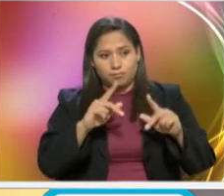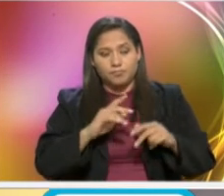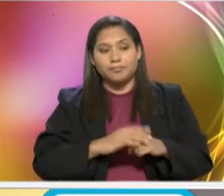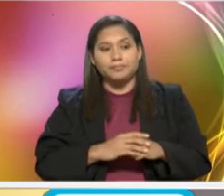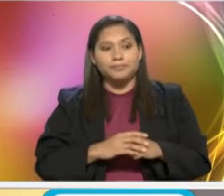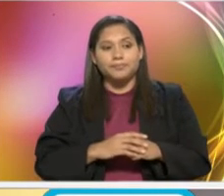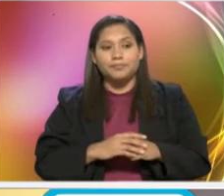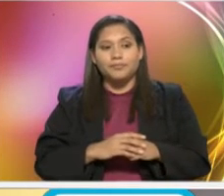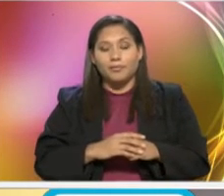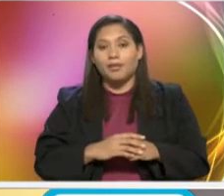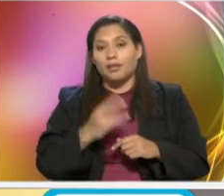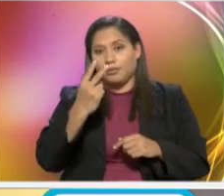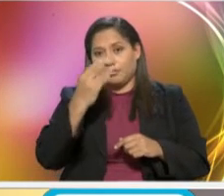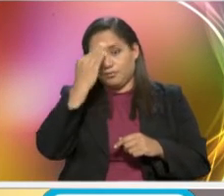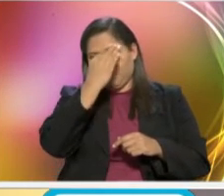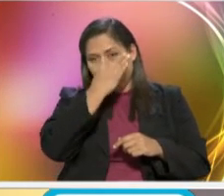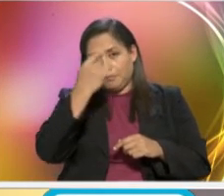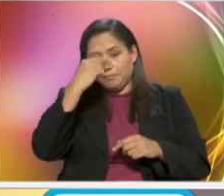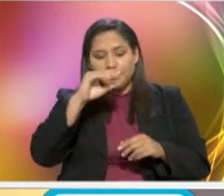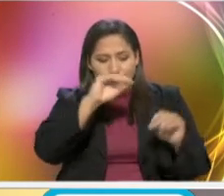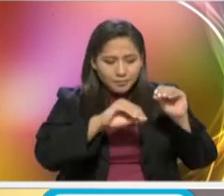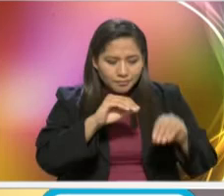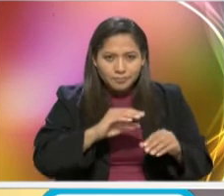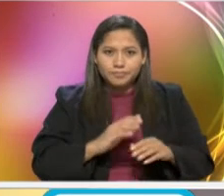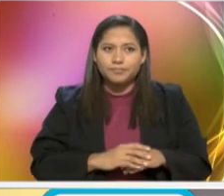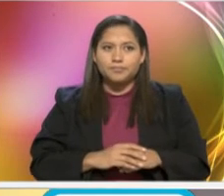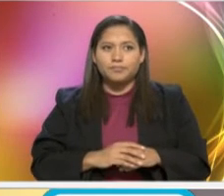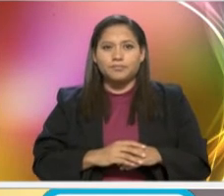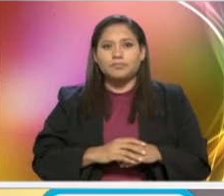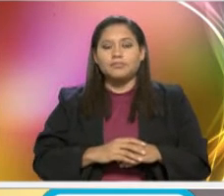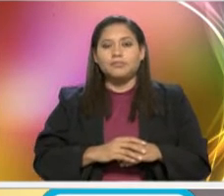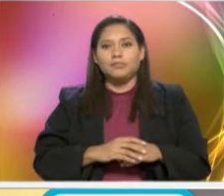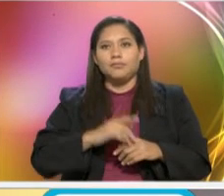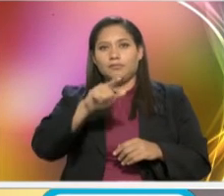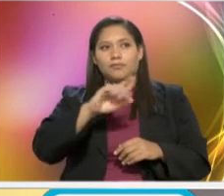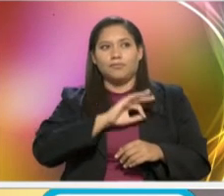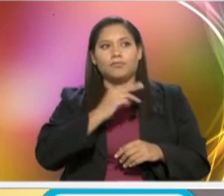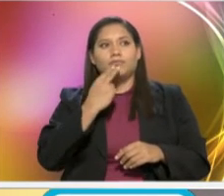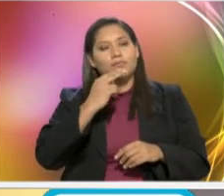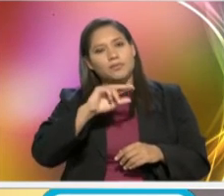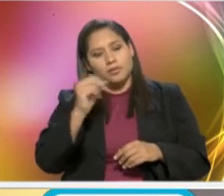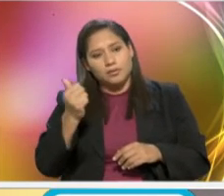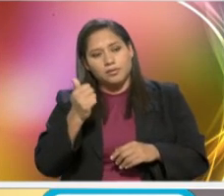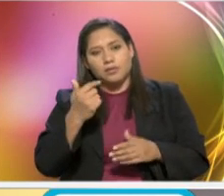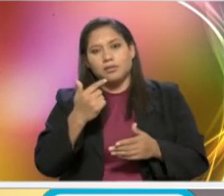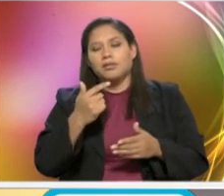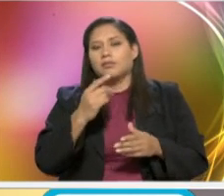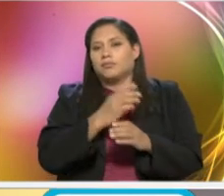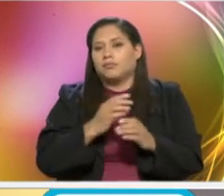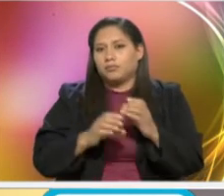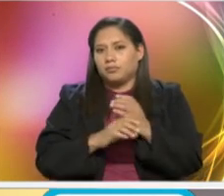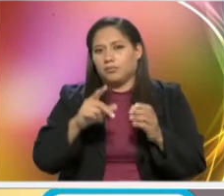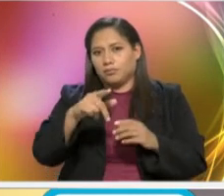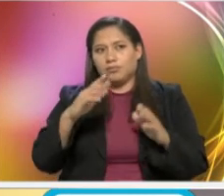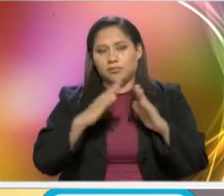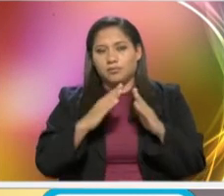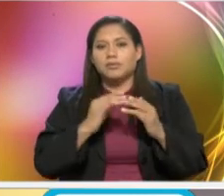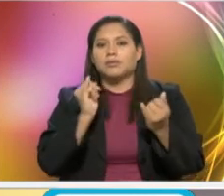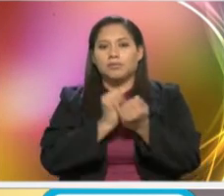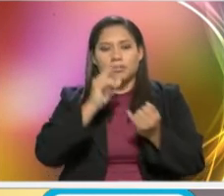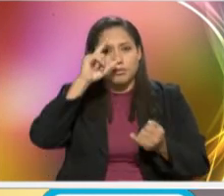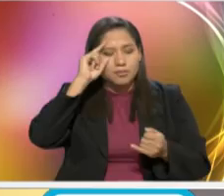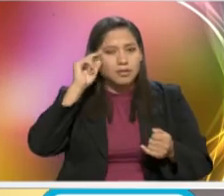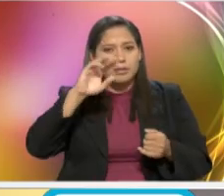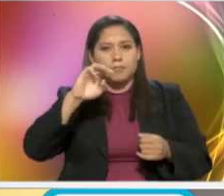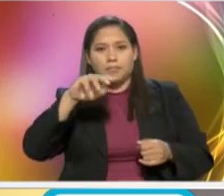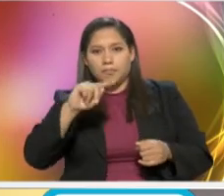bueno, en este caso 2 fresas para adornar, pero bueno, puede usted utilizar cualquier ingrediente que tenga en casa. Ya dijiste, ¿no? La Sí, menta exacto. también es Una es